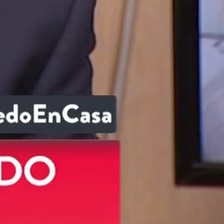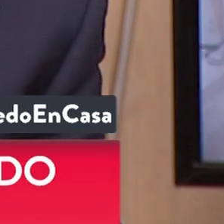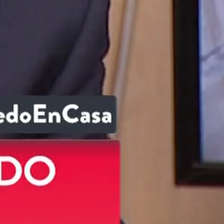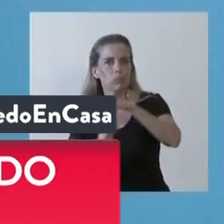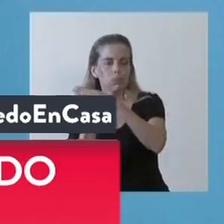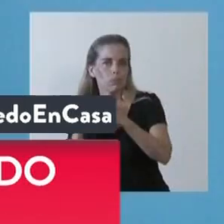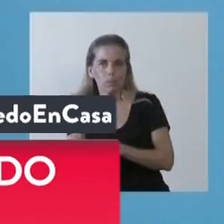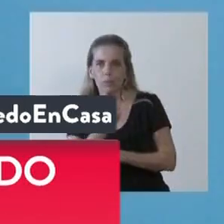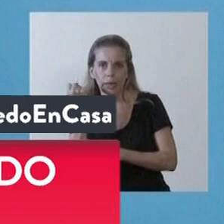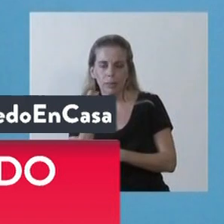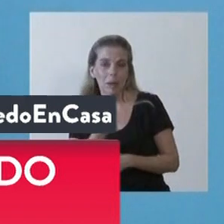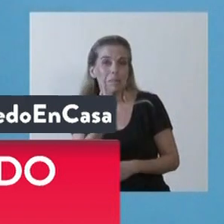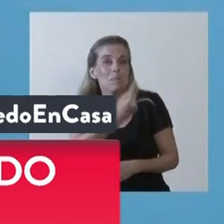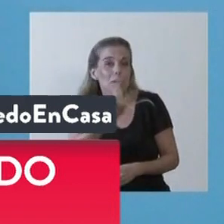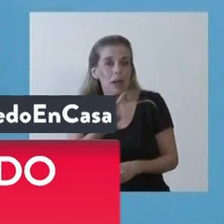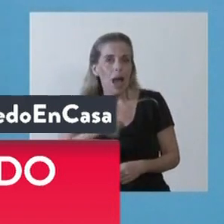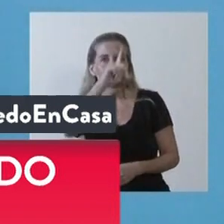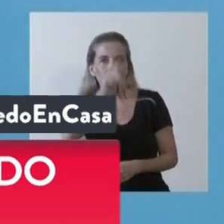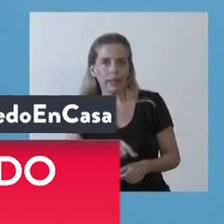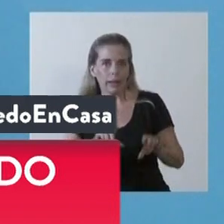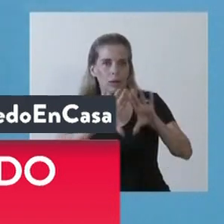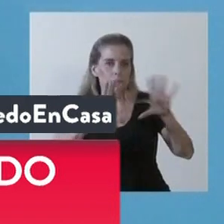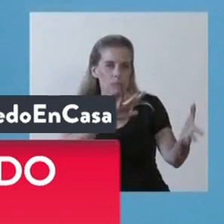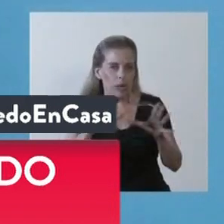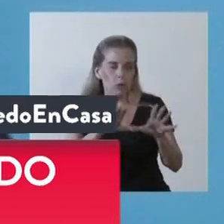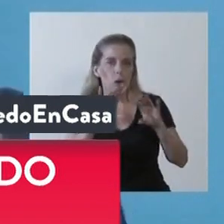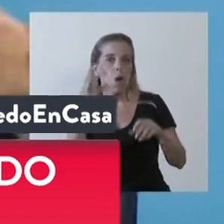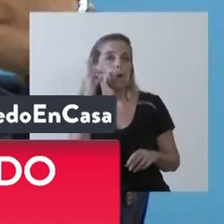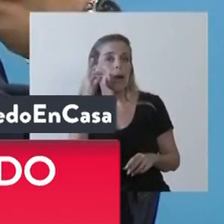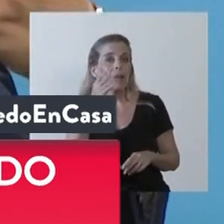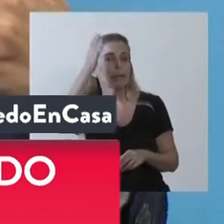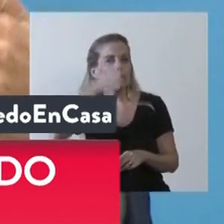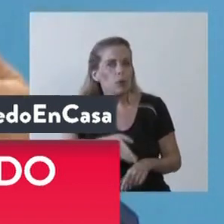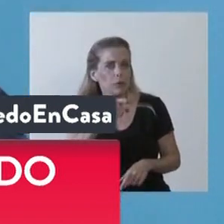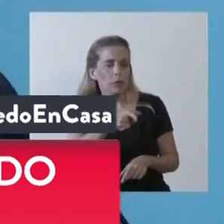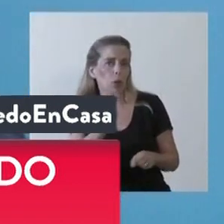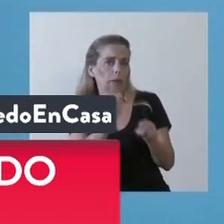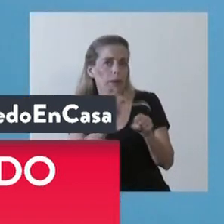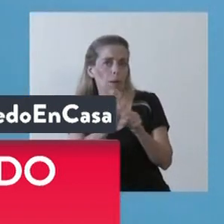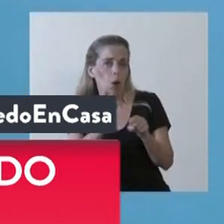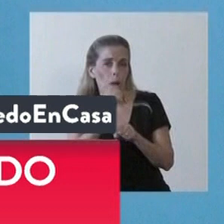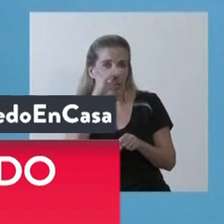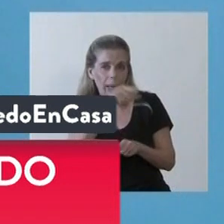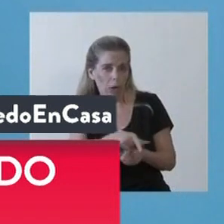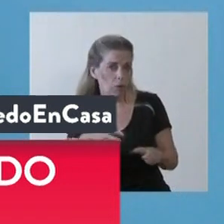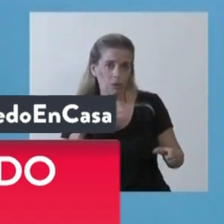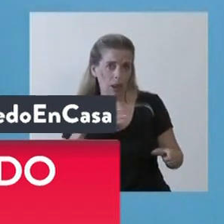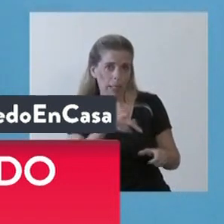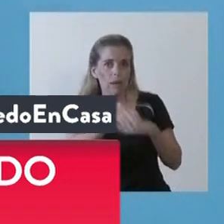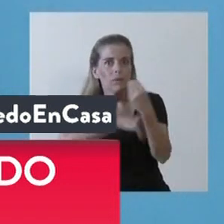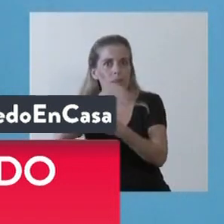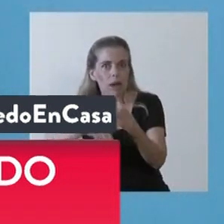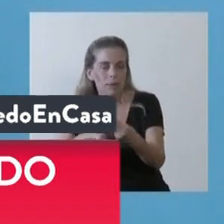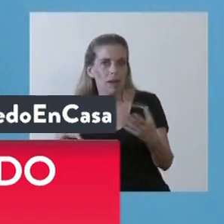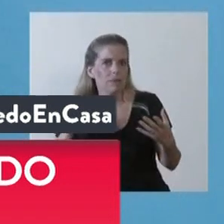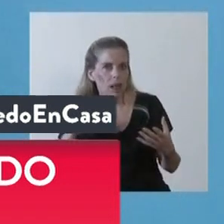la intermediaria por el litro y medio de aceite no superaba los 59 pesos. El